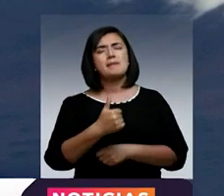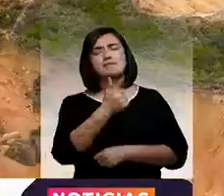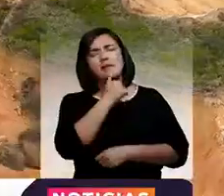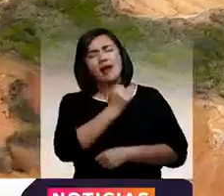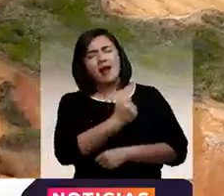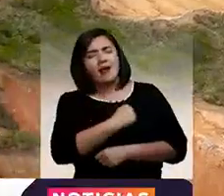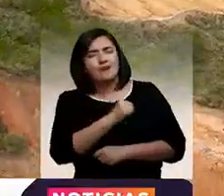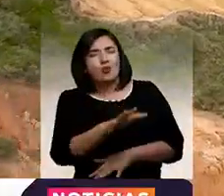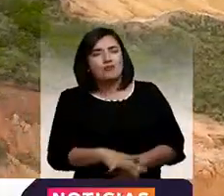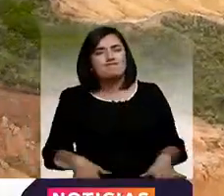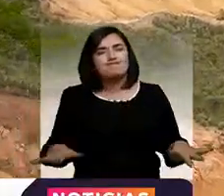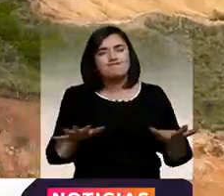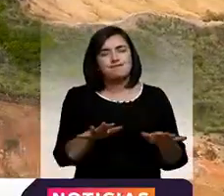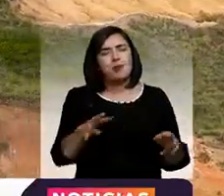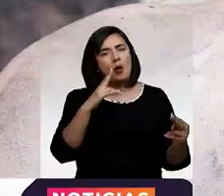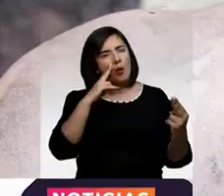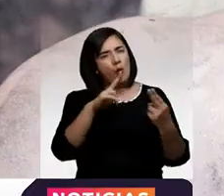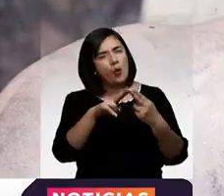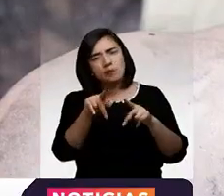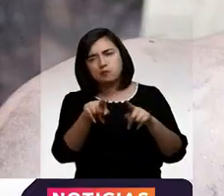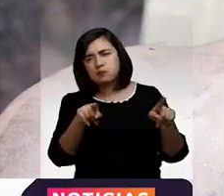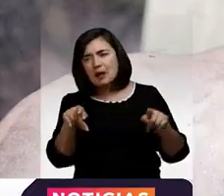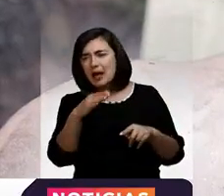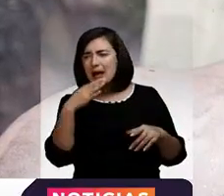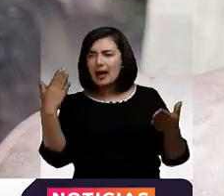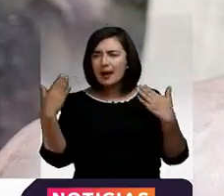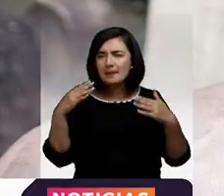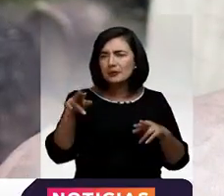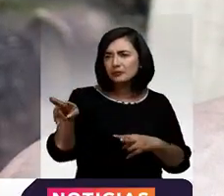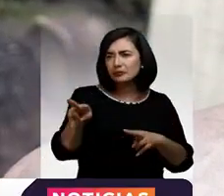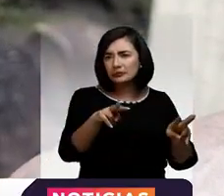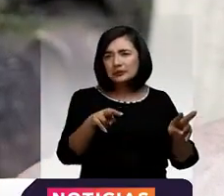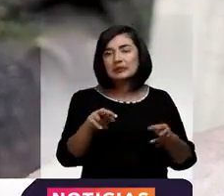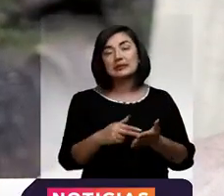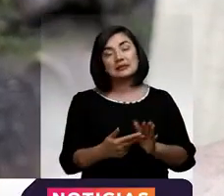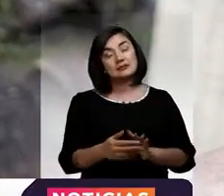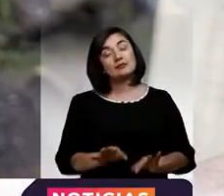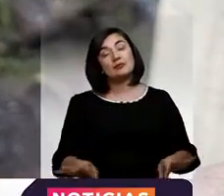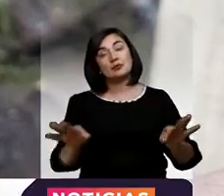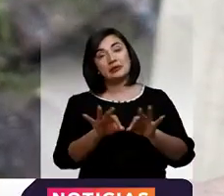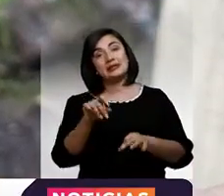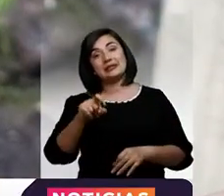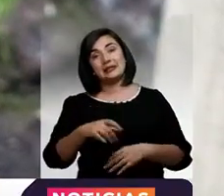rural y conocer el sector campesino son herramientas importantes.